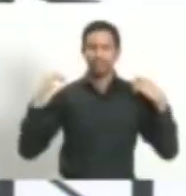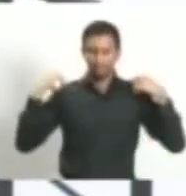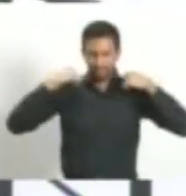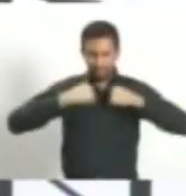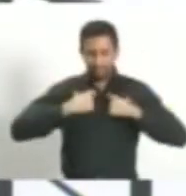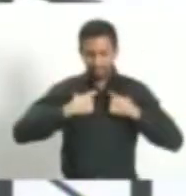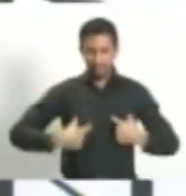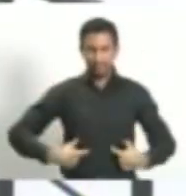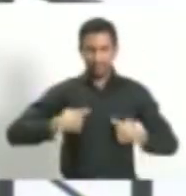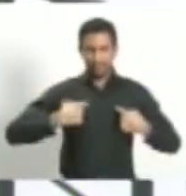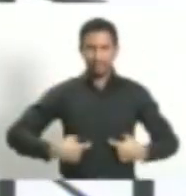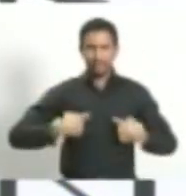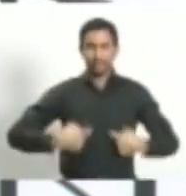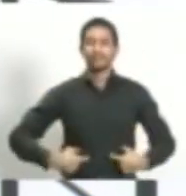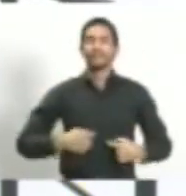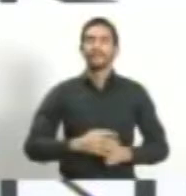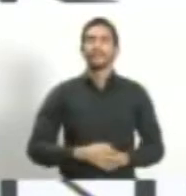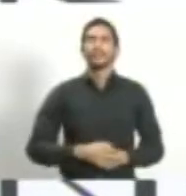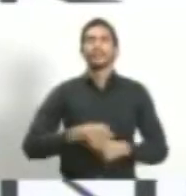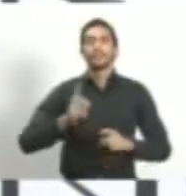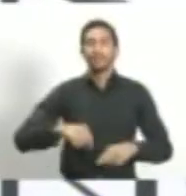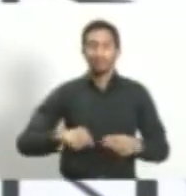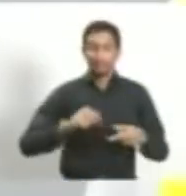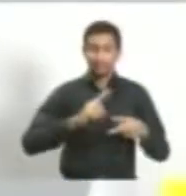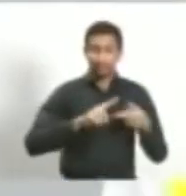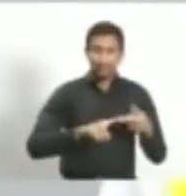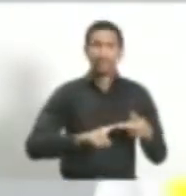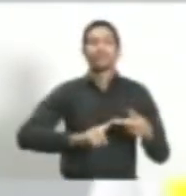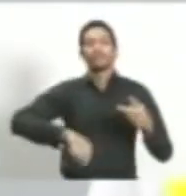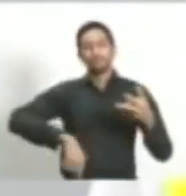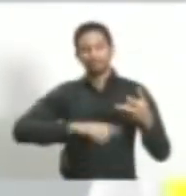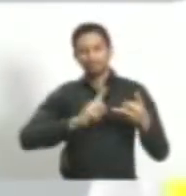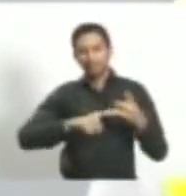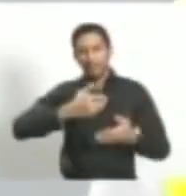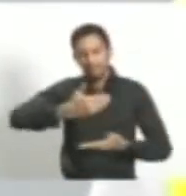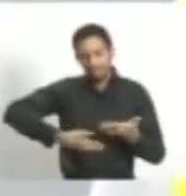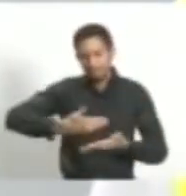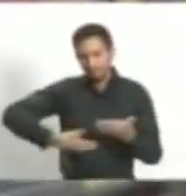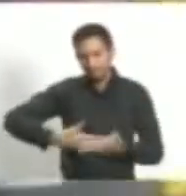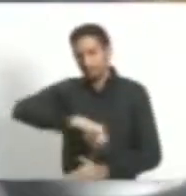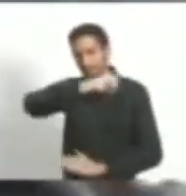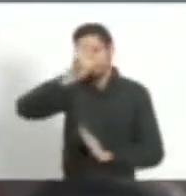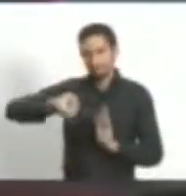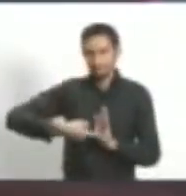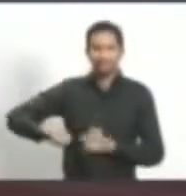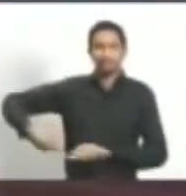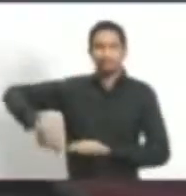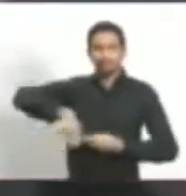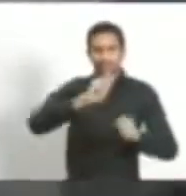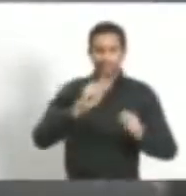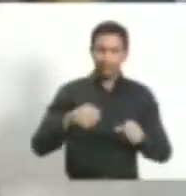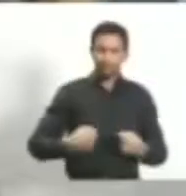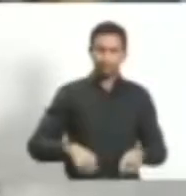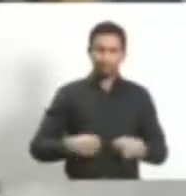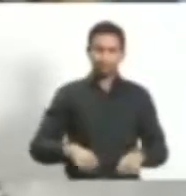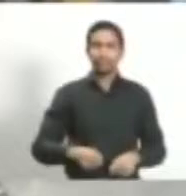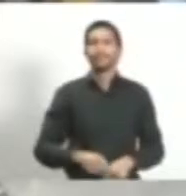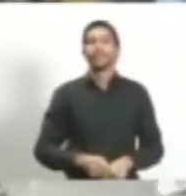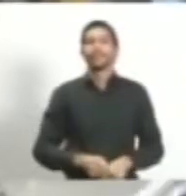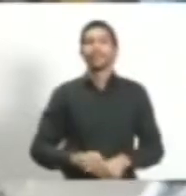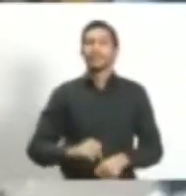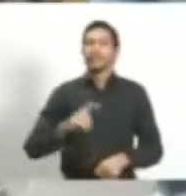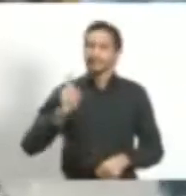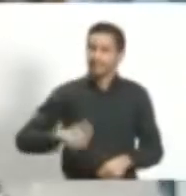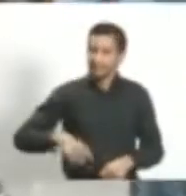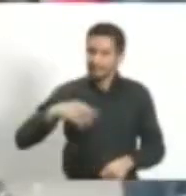el siguiente paso es tener toda la documentación al día. Asimismo, el funcionario envió recomendaciones a los motociclistas para que siempre porten